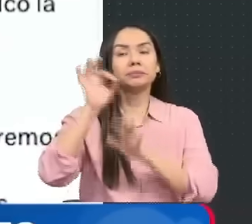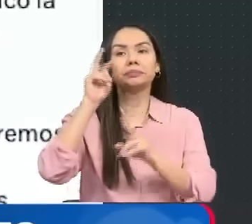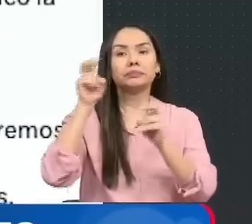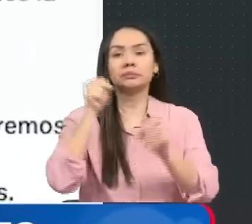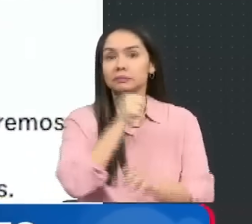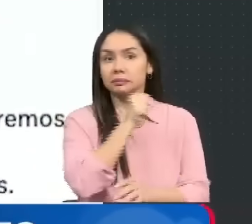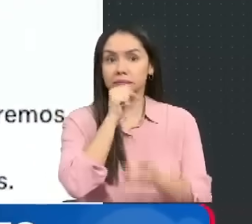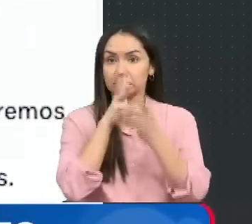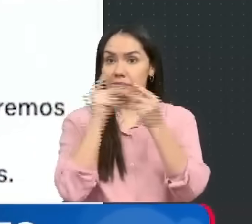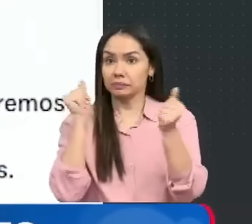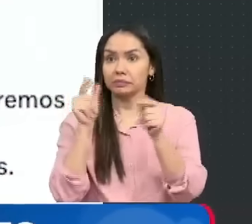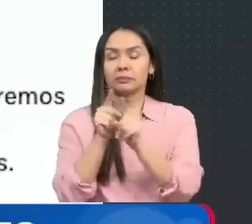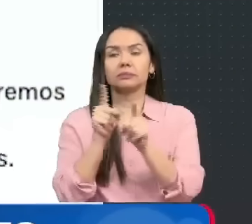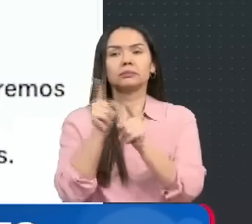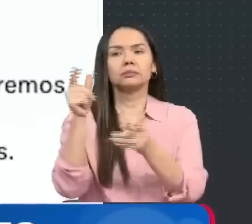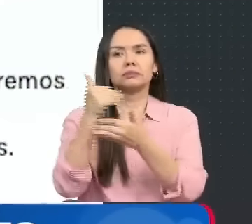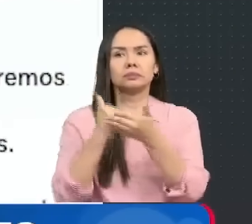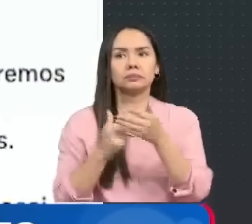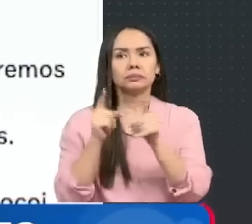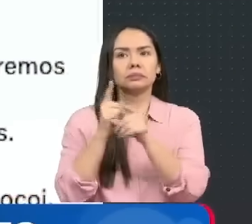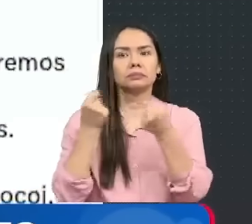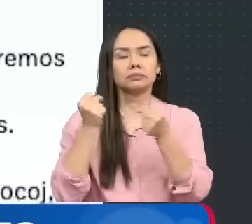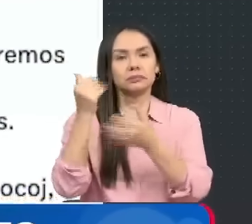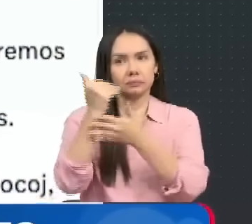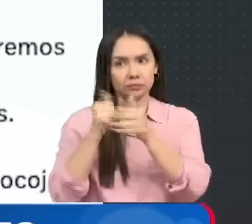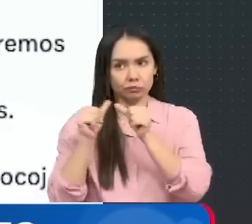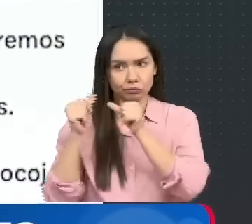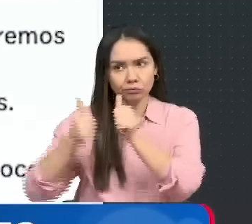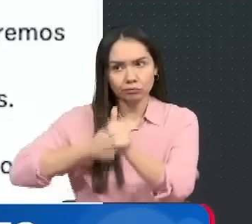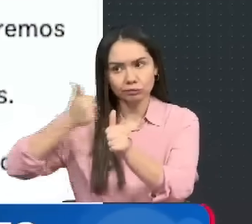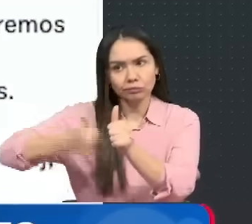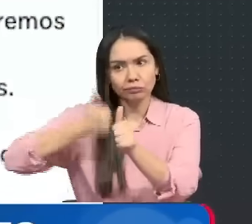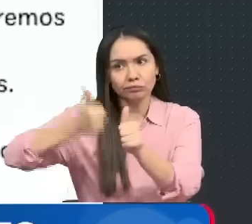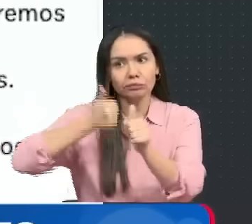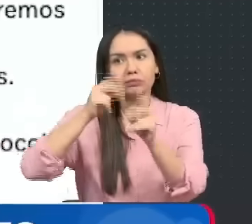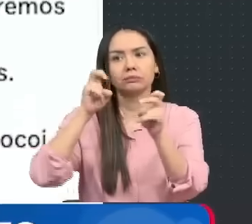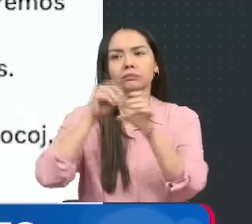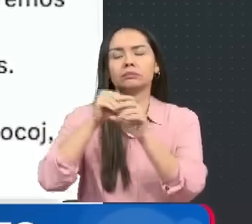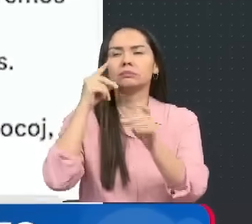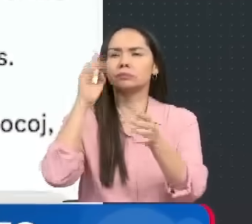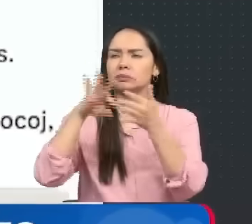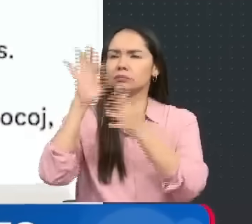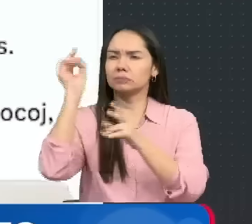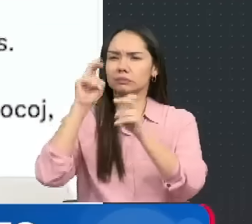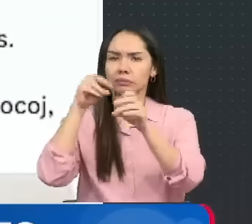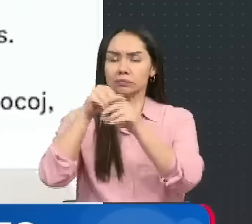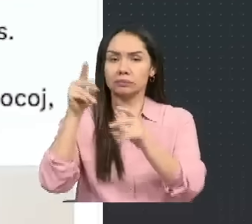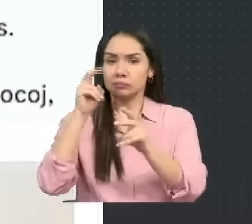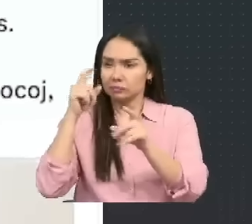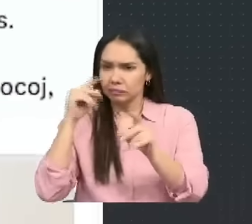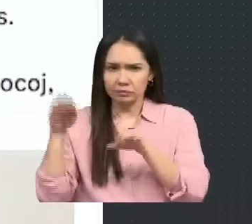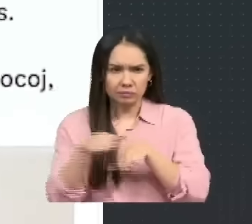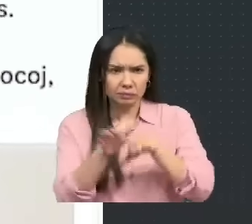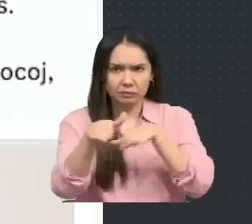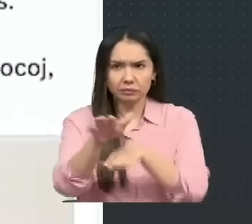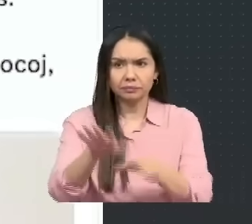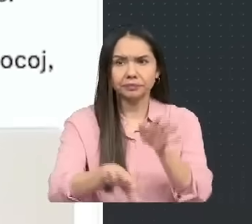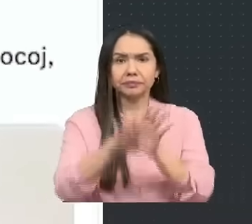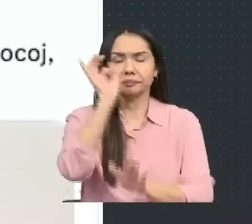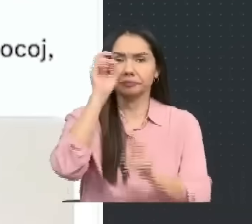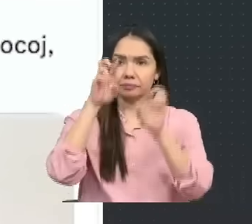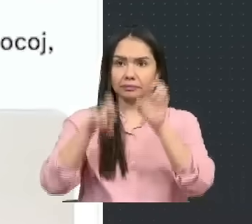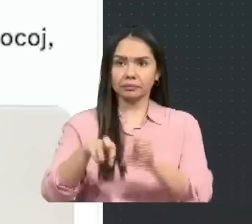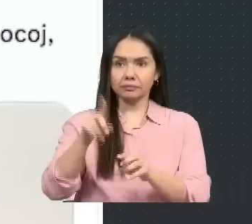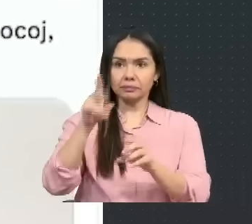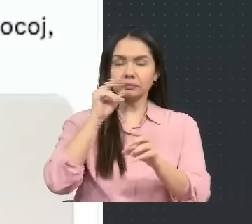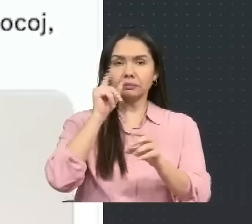de esa aparecido. Indicó además que se realizó un seguimiento de cámaras y se constató la ruta tomada por el cantante, el cual llegó a un